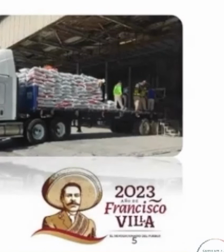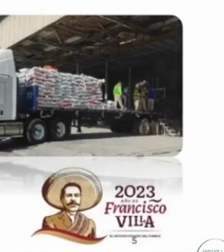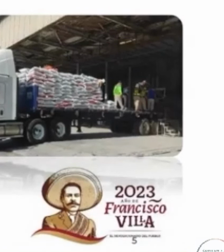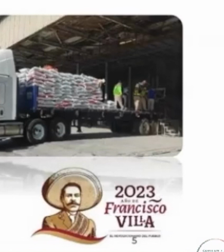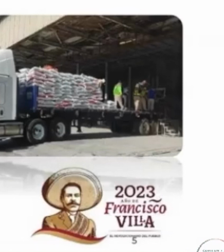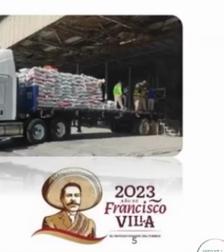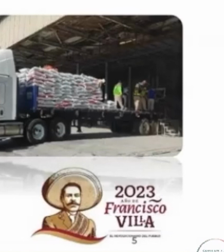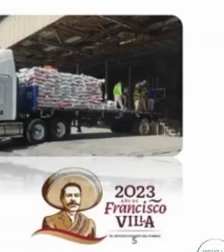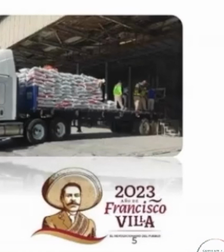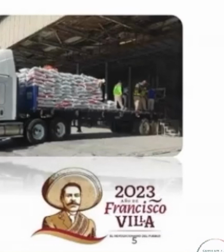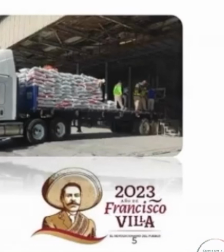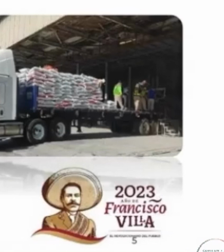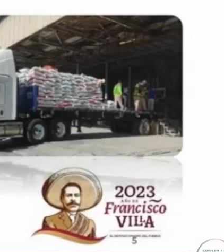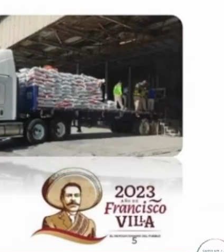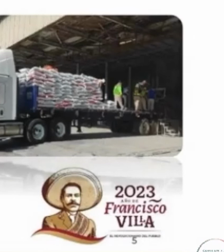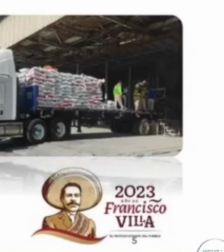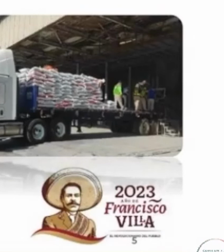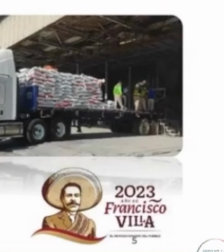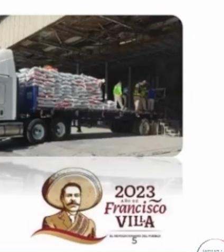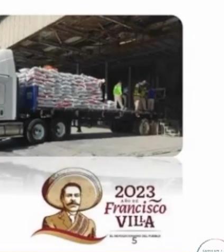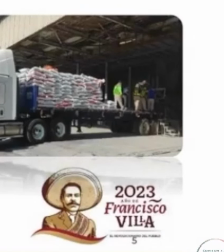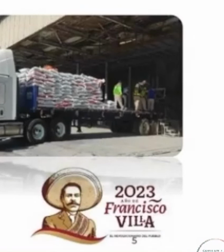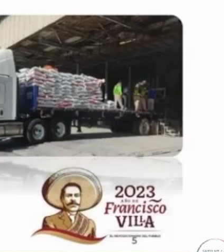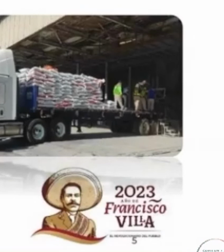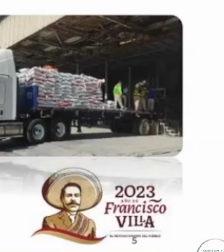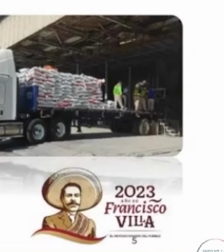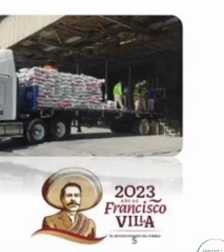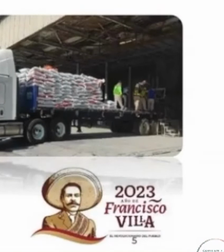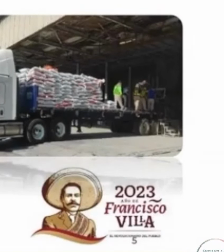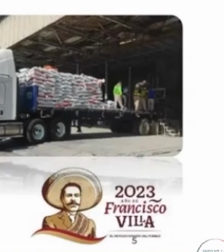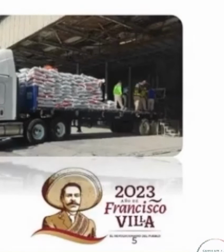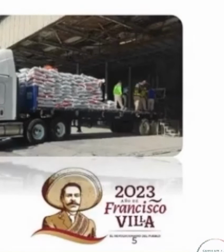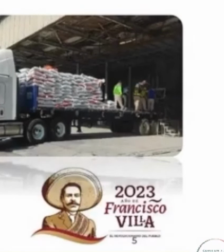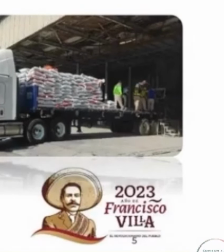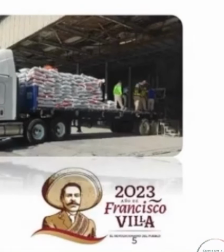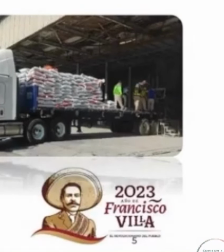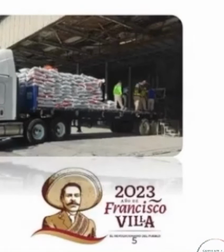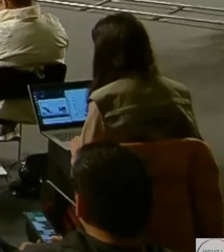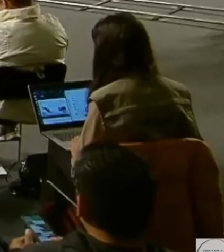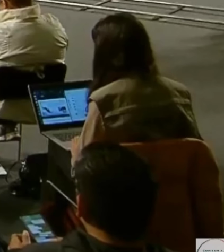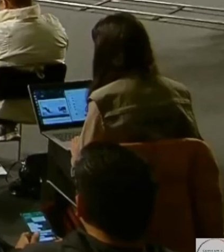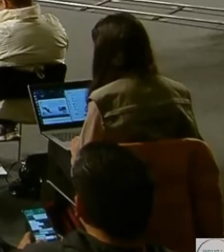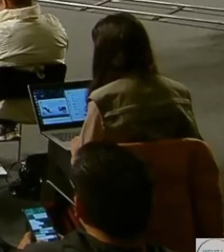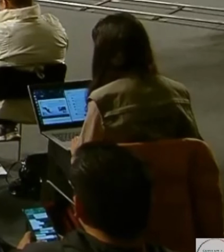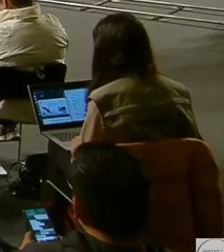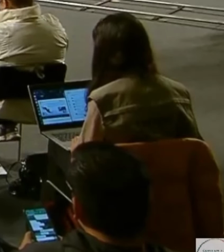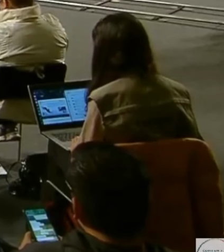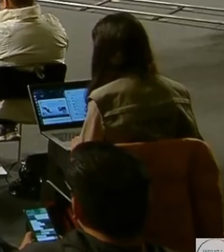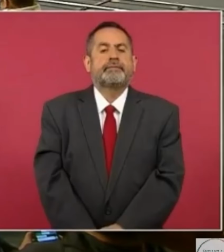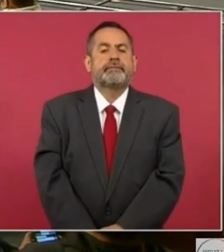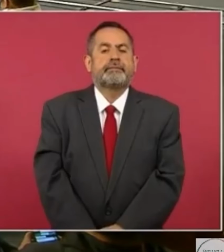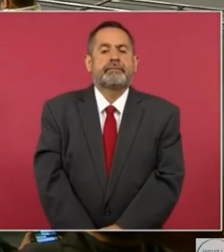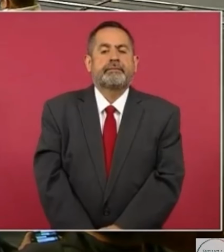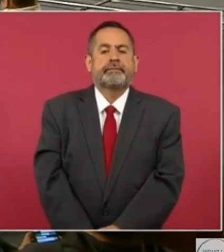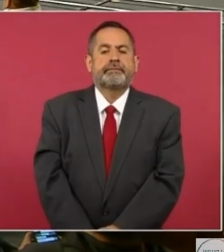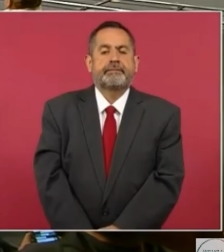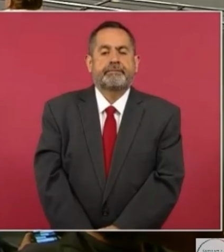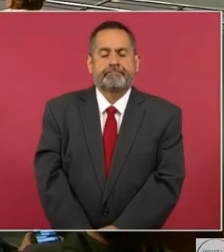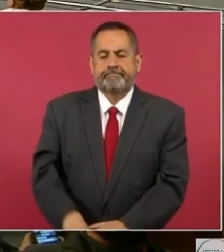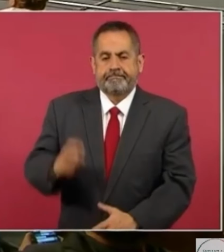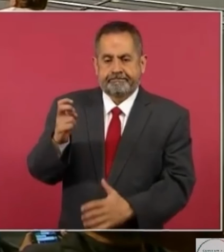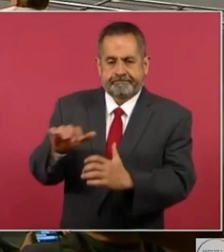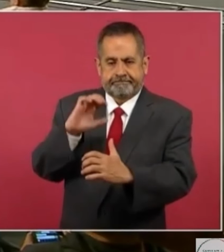estamos contemplando terminar con la distribución de los fertilizantes este año. Es